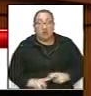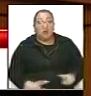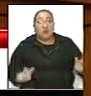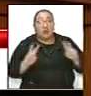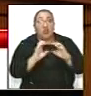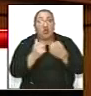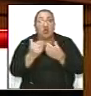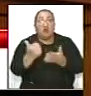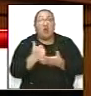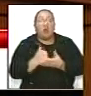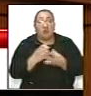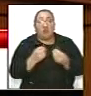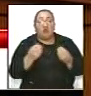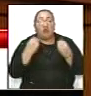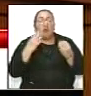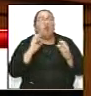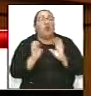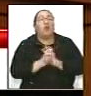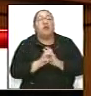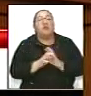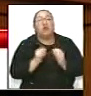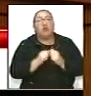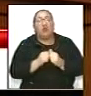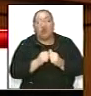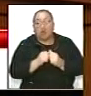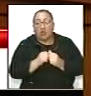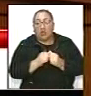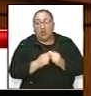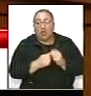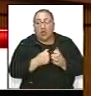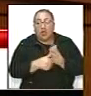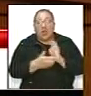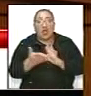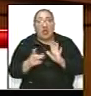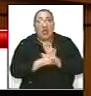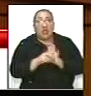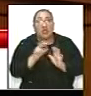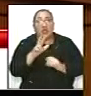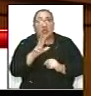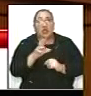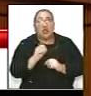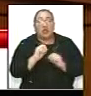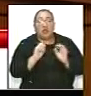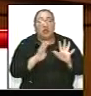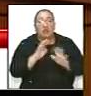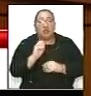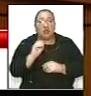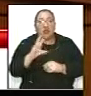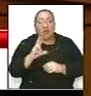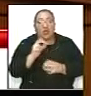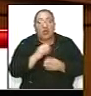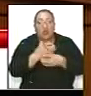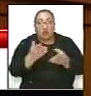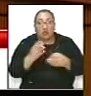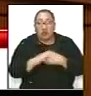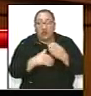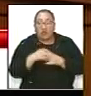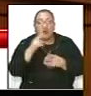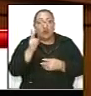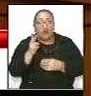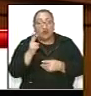esta materia, como por ejemplo la expedición de la Ley 30903, que dispone que los